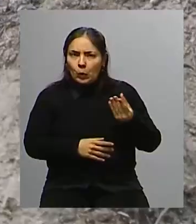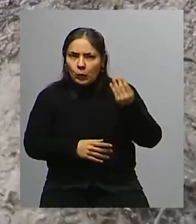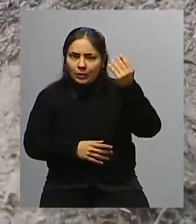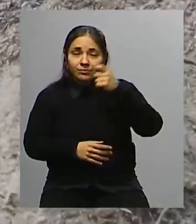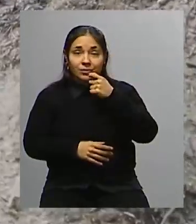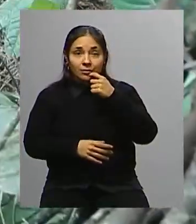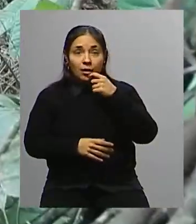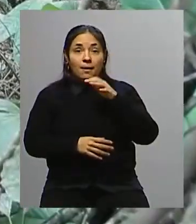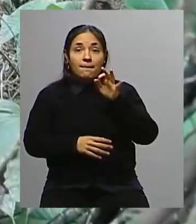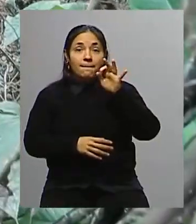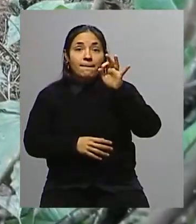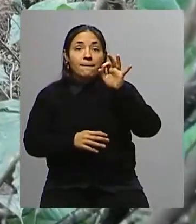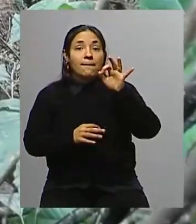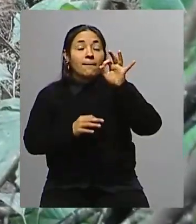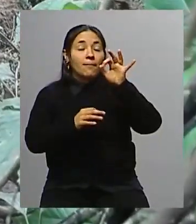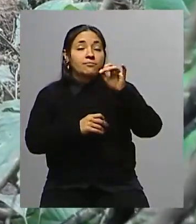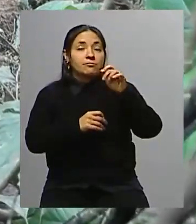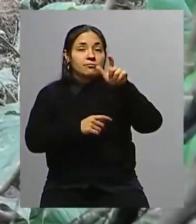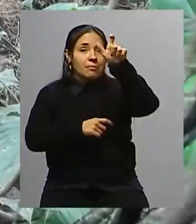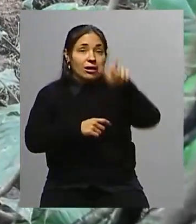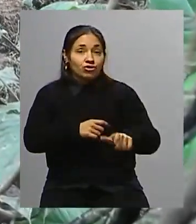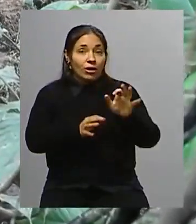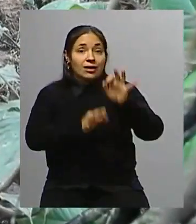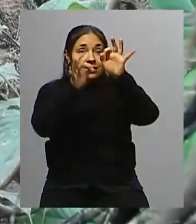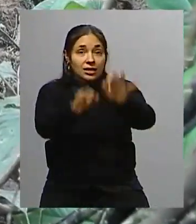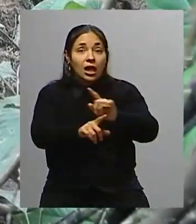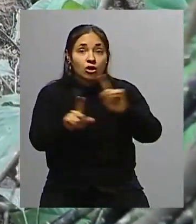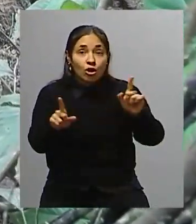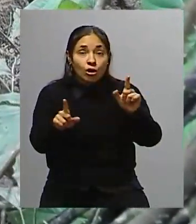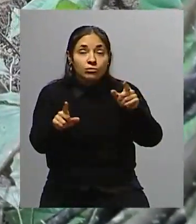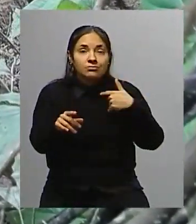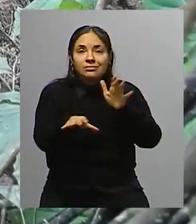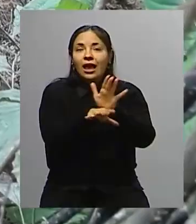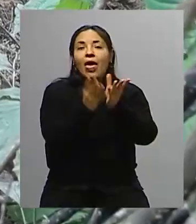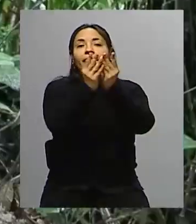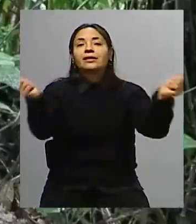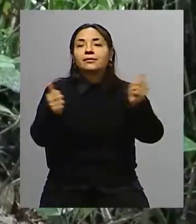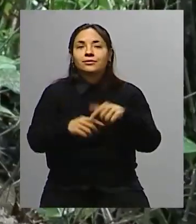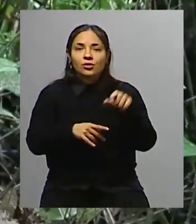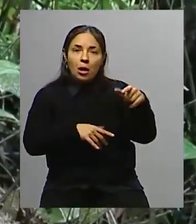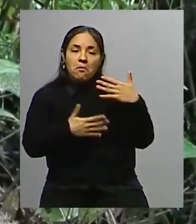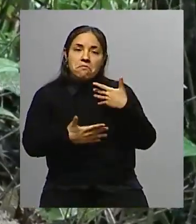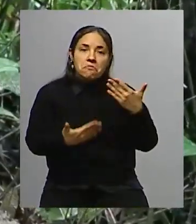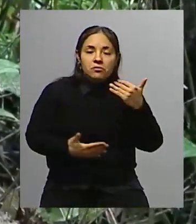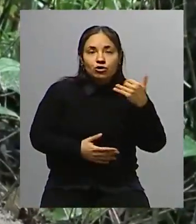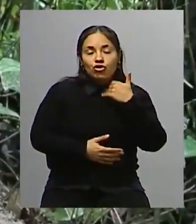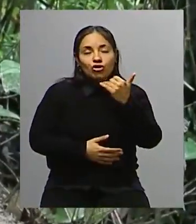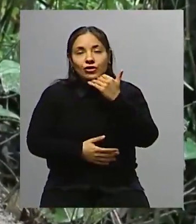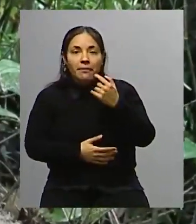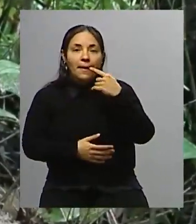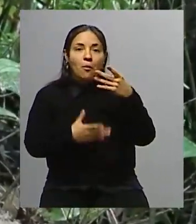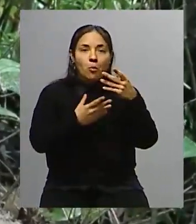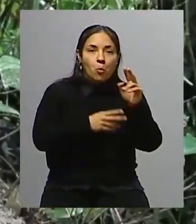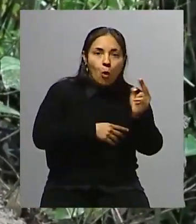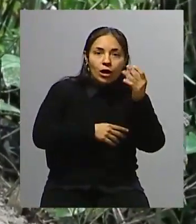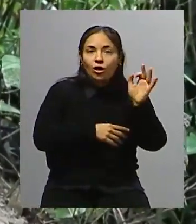no llega a destino se la da como desaparecida y eso incluye la posibilidad de que se haya muerto. Digo, hay familias enteras que deciden pagar y tratar de